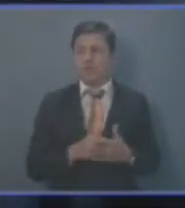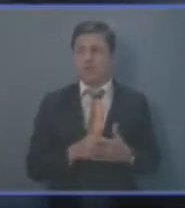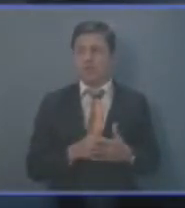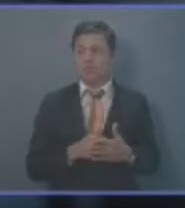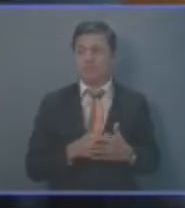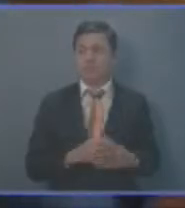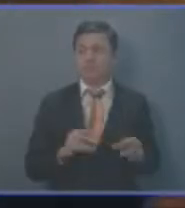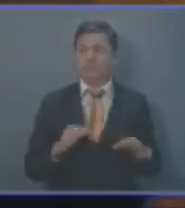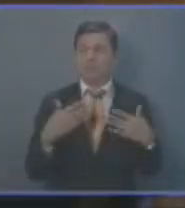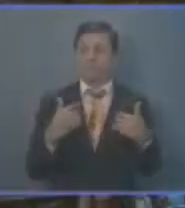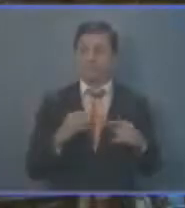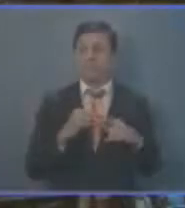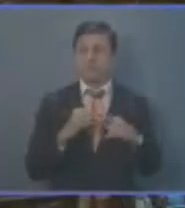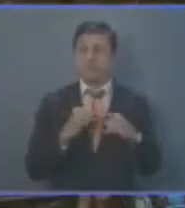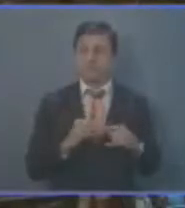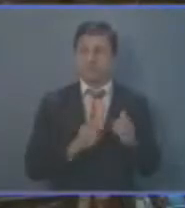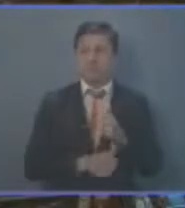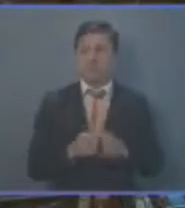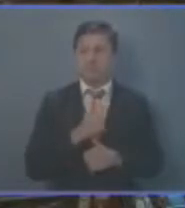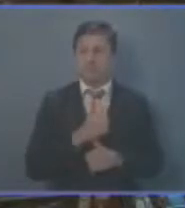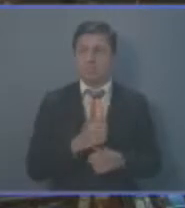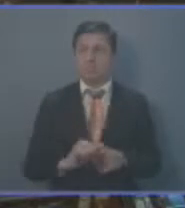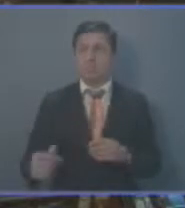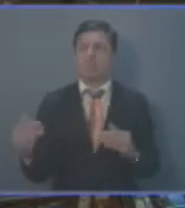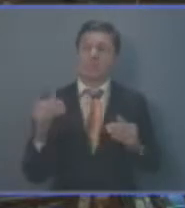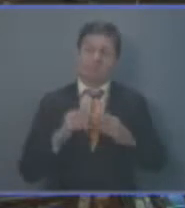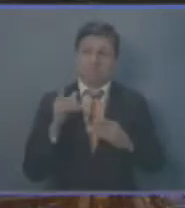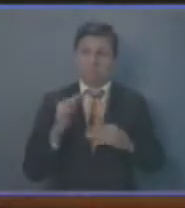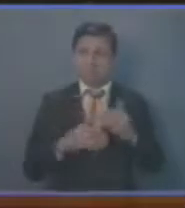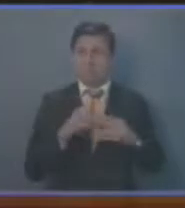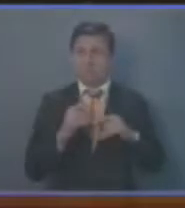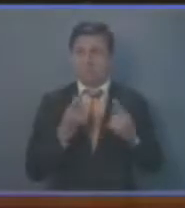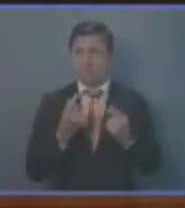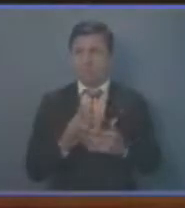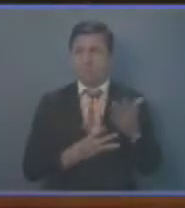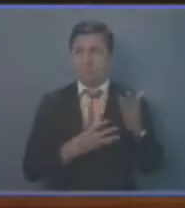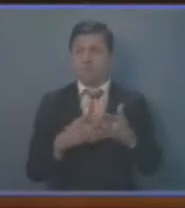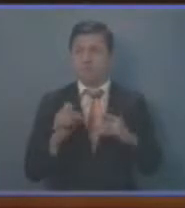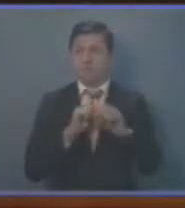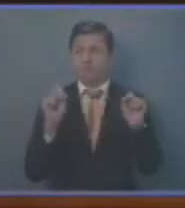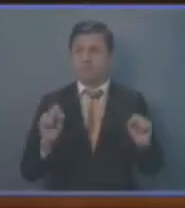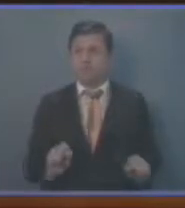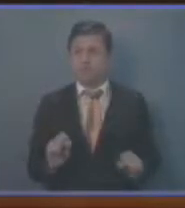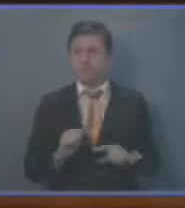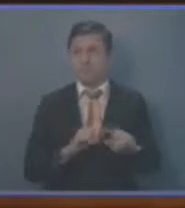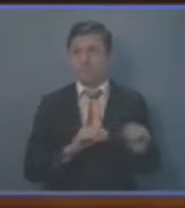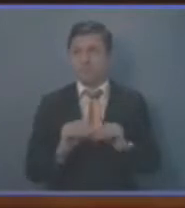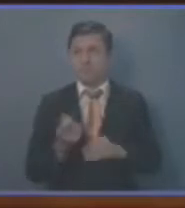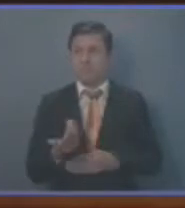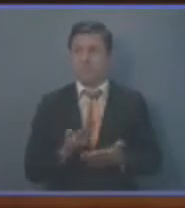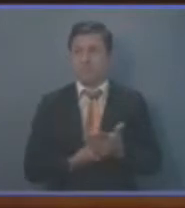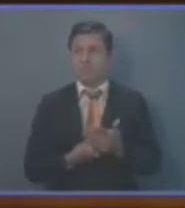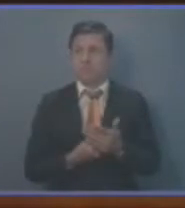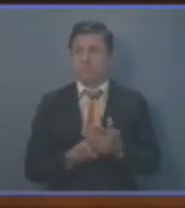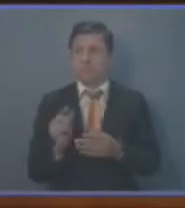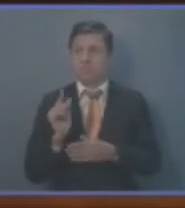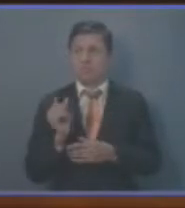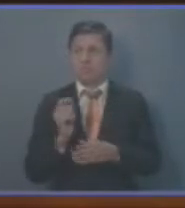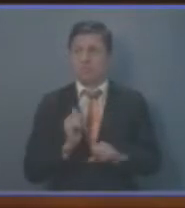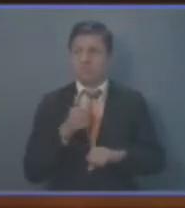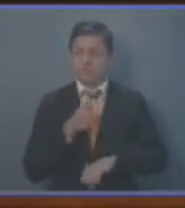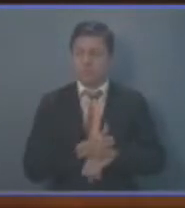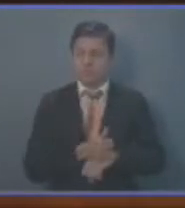de las especialidades y subespecialidades. Para su gestión financiera, el sistema implementará un mecanismo que permita